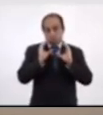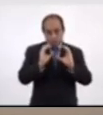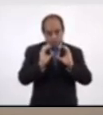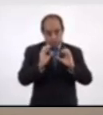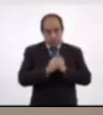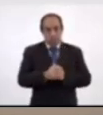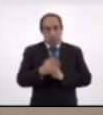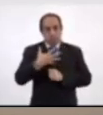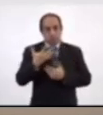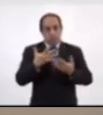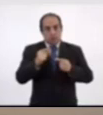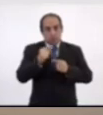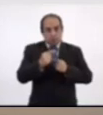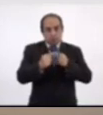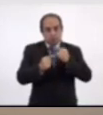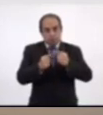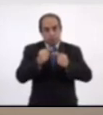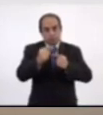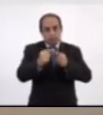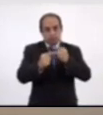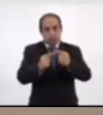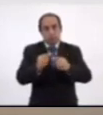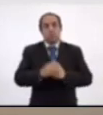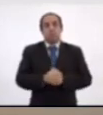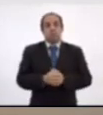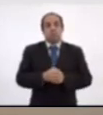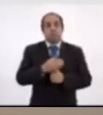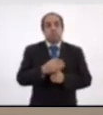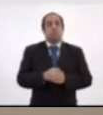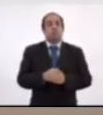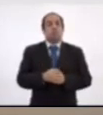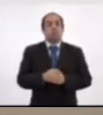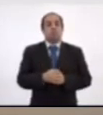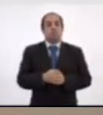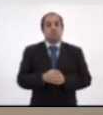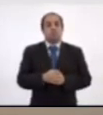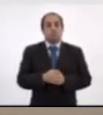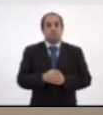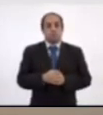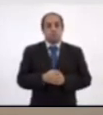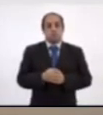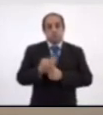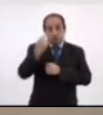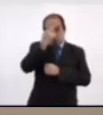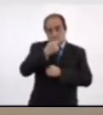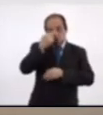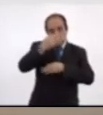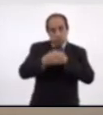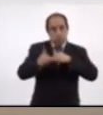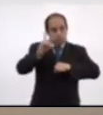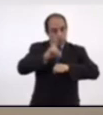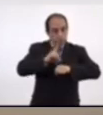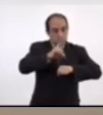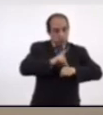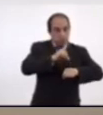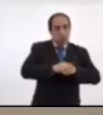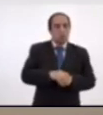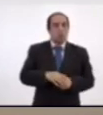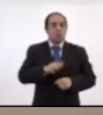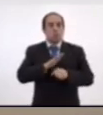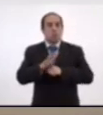que ser gradual, de alguna manera progresivo, verificando todos los días la